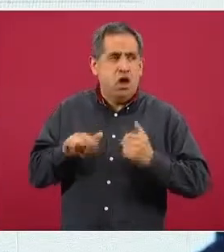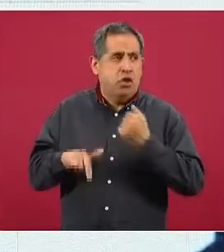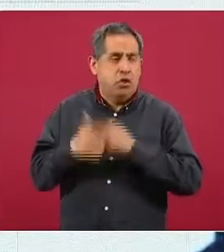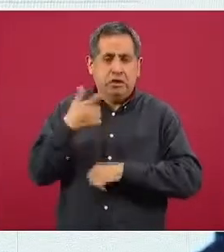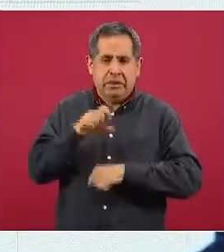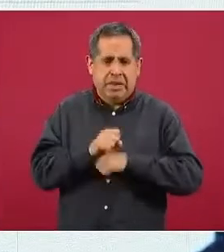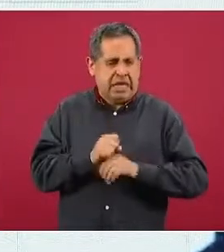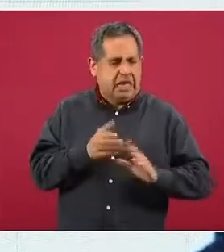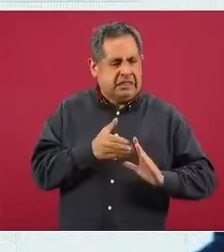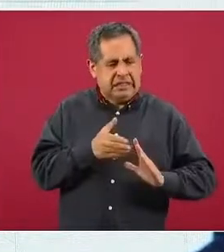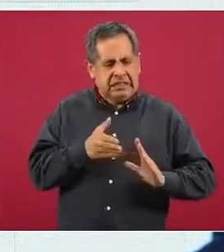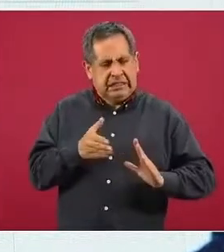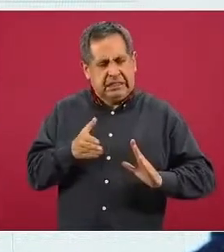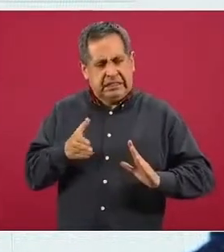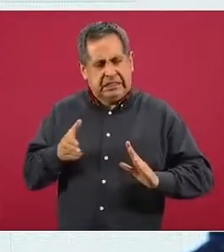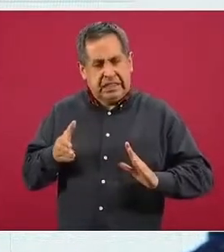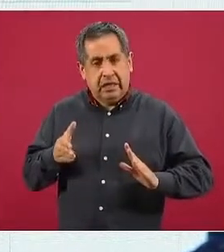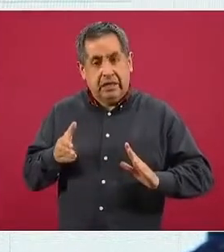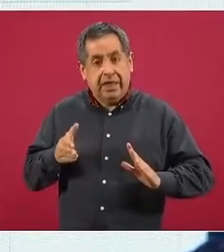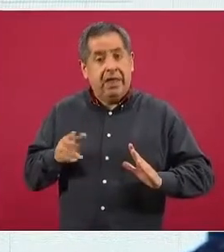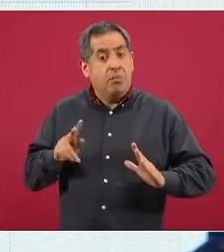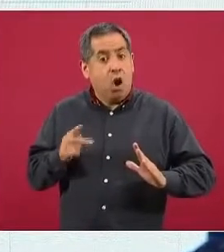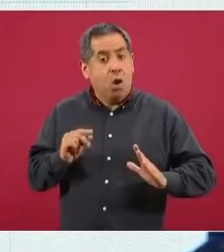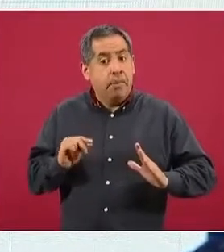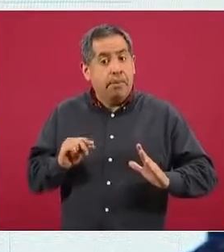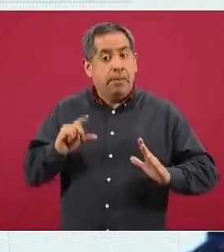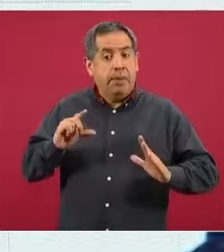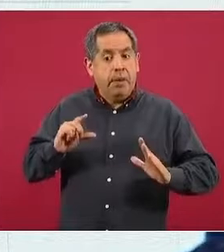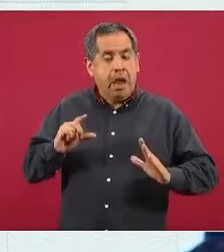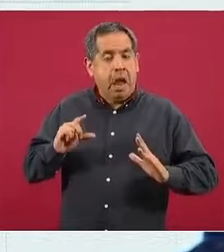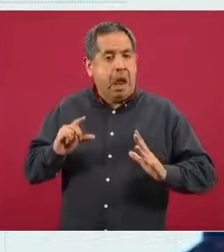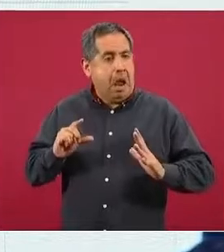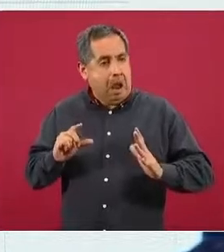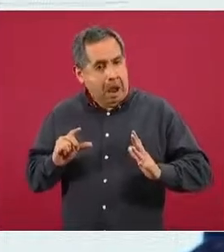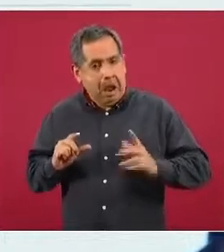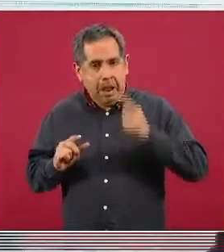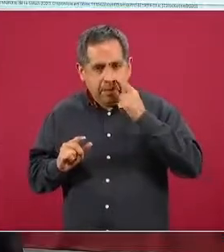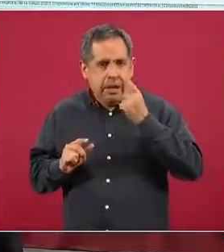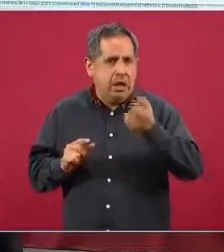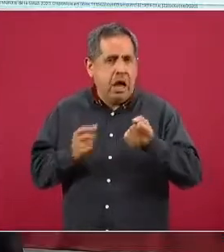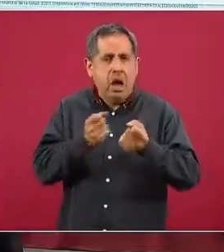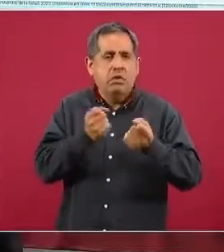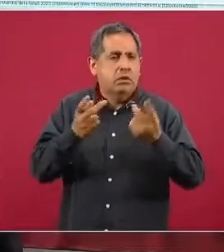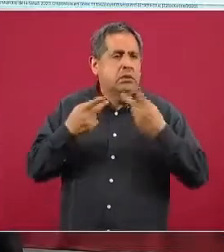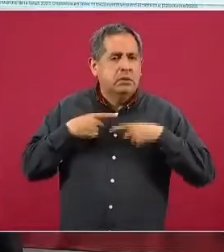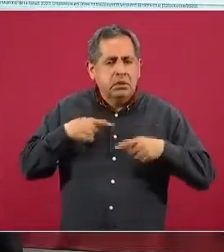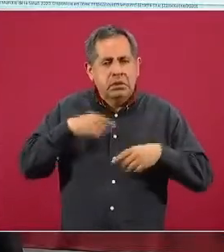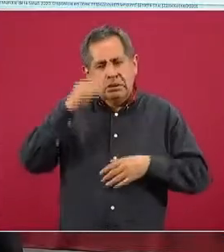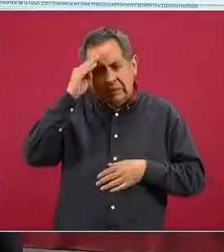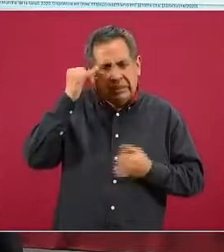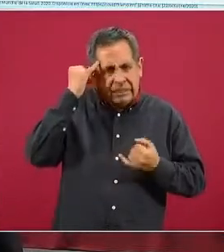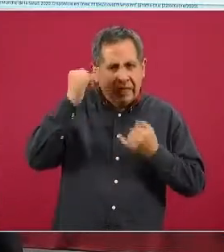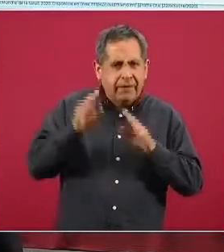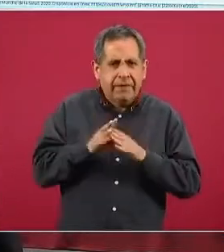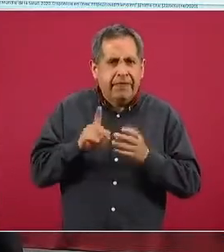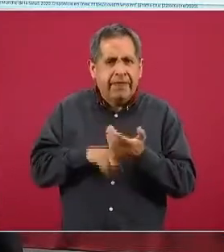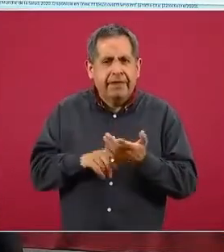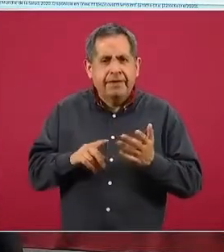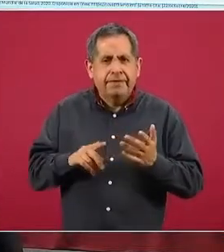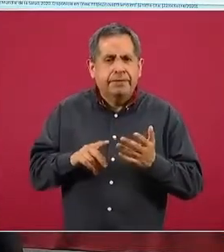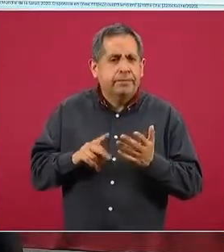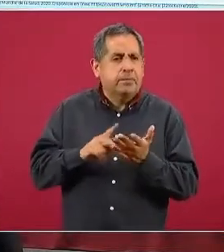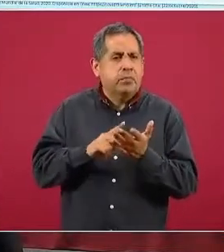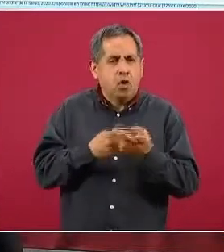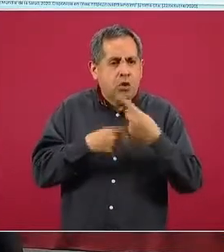semanas, que experimentó un rebrote. Y aquí ilustramos lo que algunas personas han tenido la inquietud de si se puede hablar